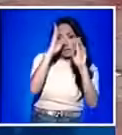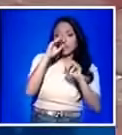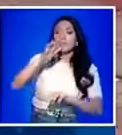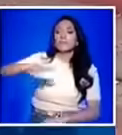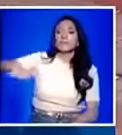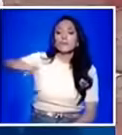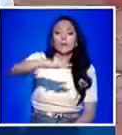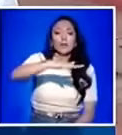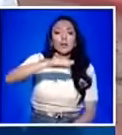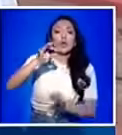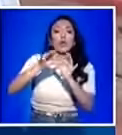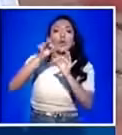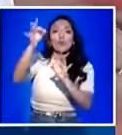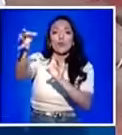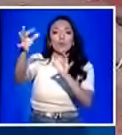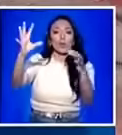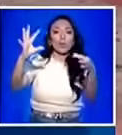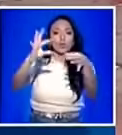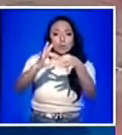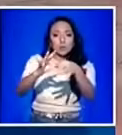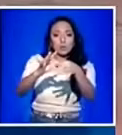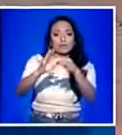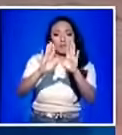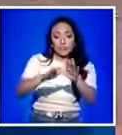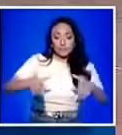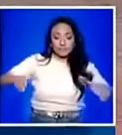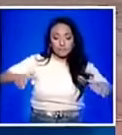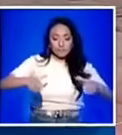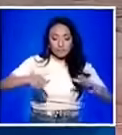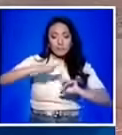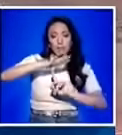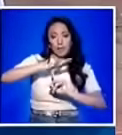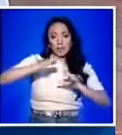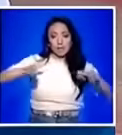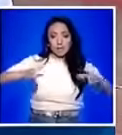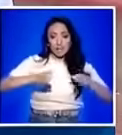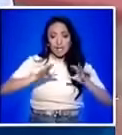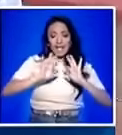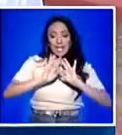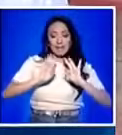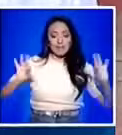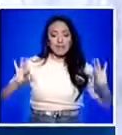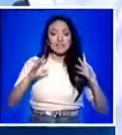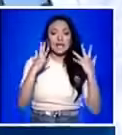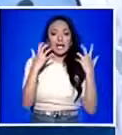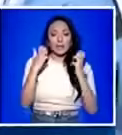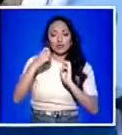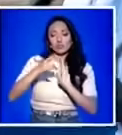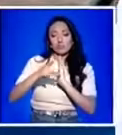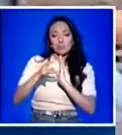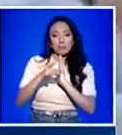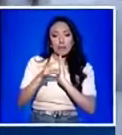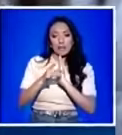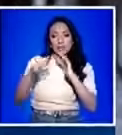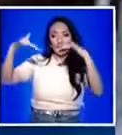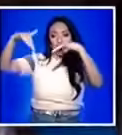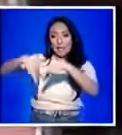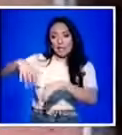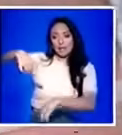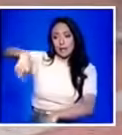barrio Pueblo Unido. El punto de encuentro es el Parque Lineal para hacer una limpieza de plásticos de la quebrada San